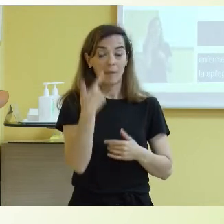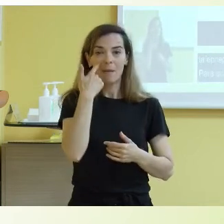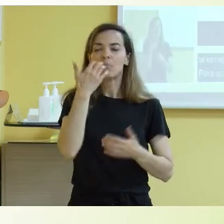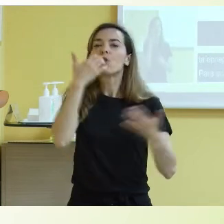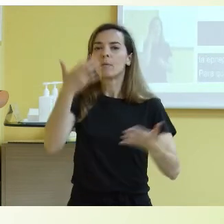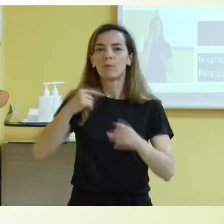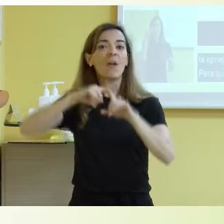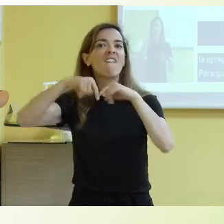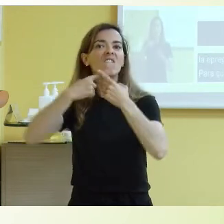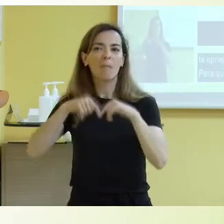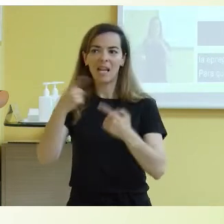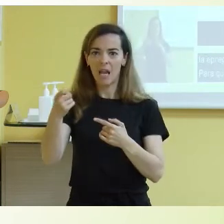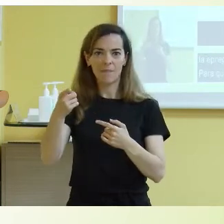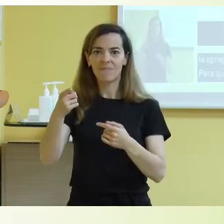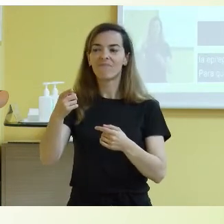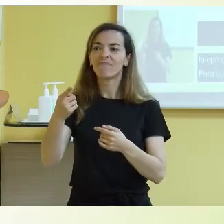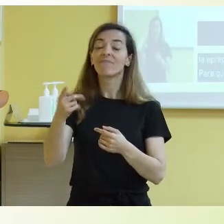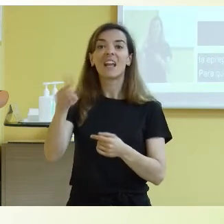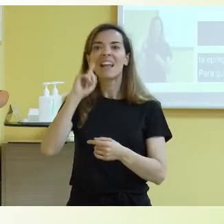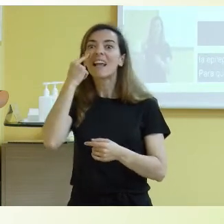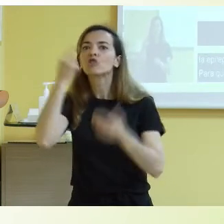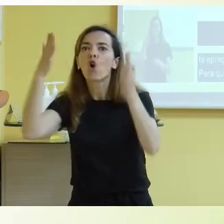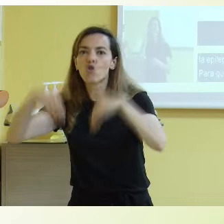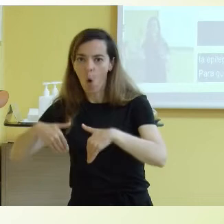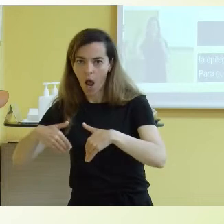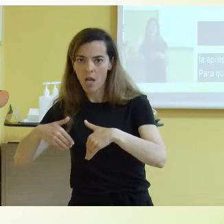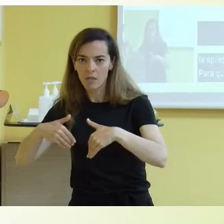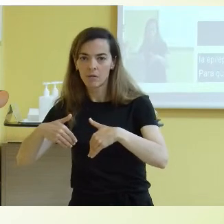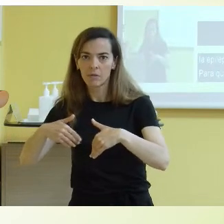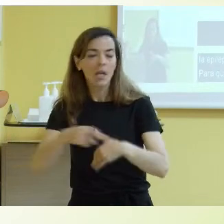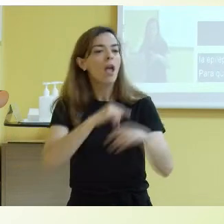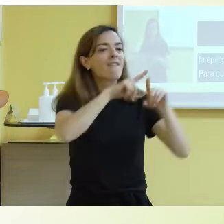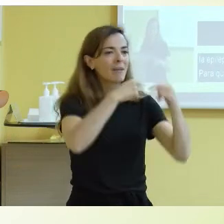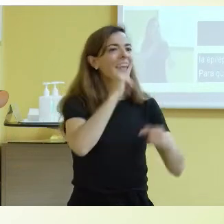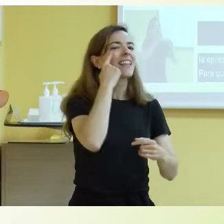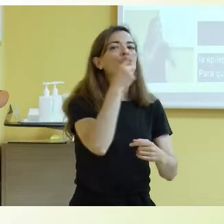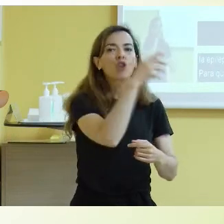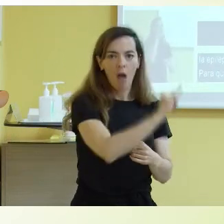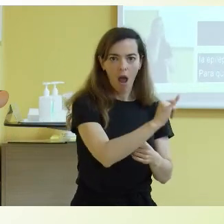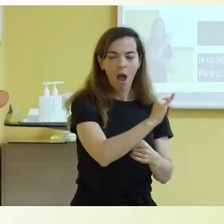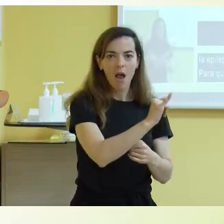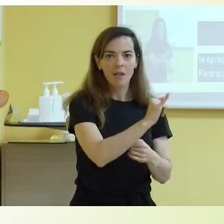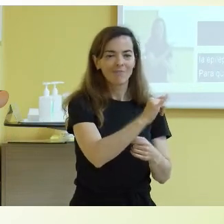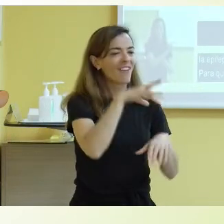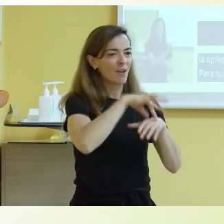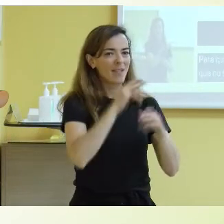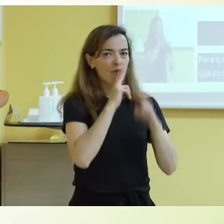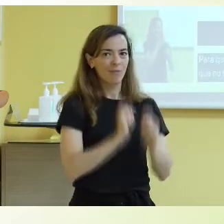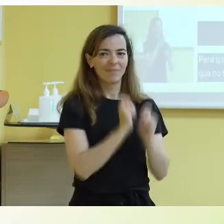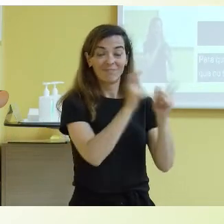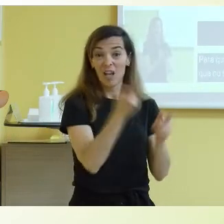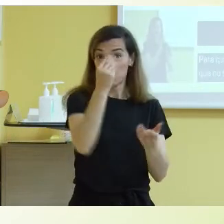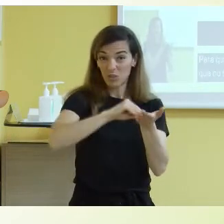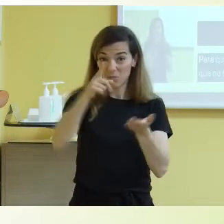familia que no tiene diagnóstico y qué hace una familia que se le da un diagnóstico de una enfermedad donde muchas veces podéis ver en las